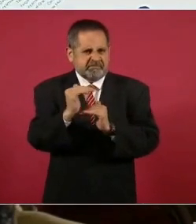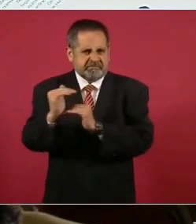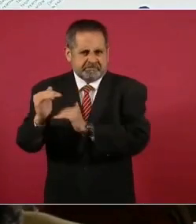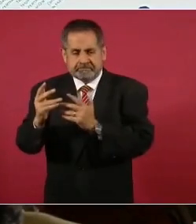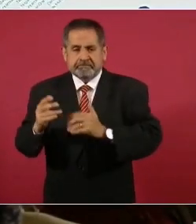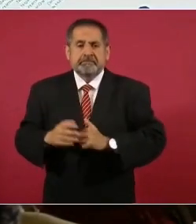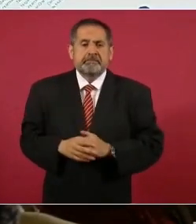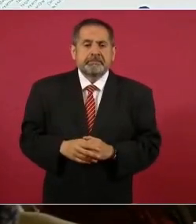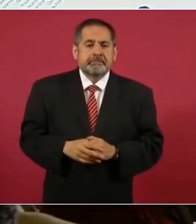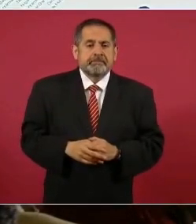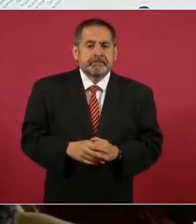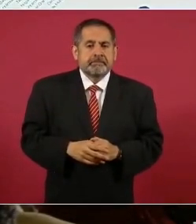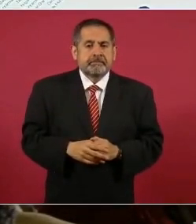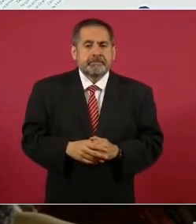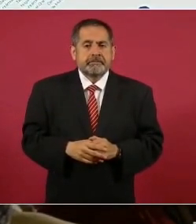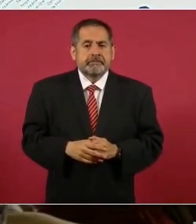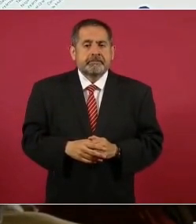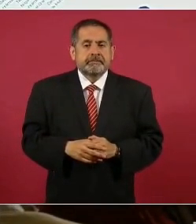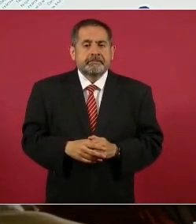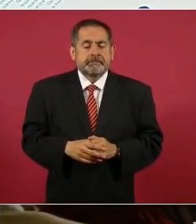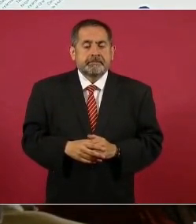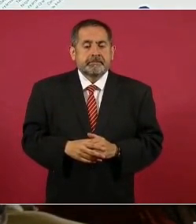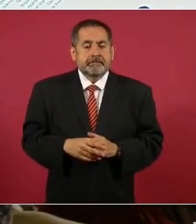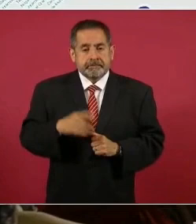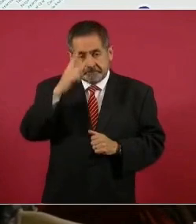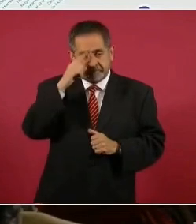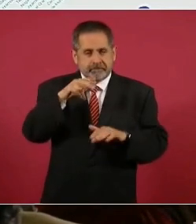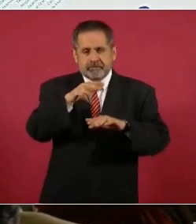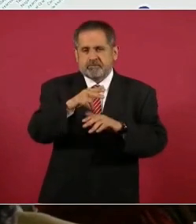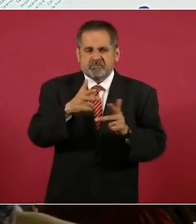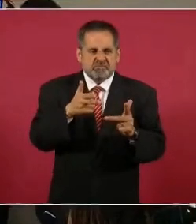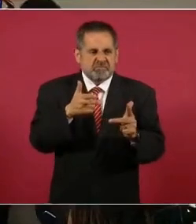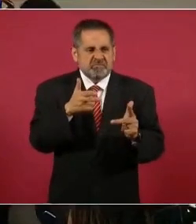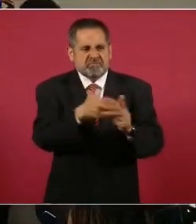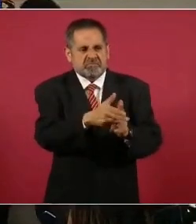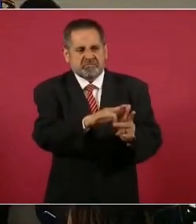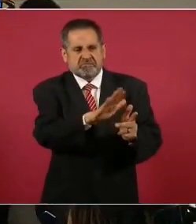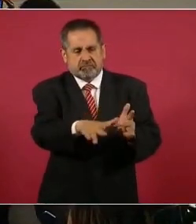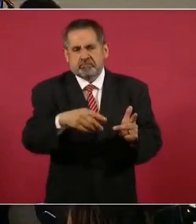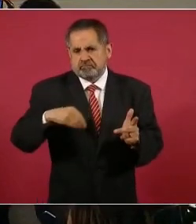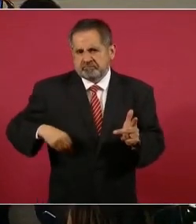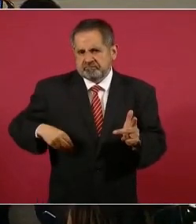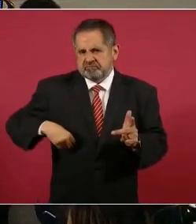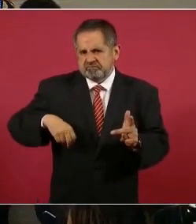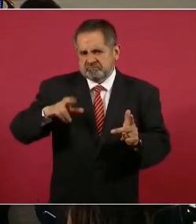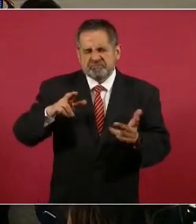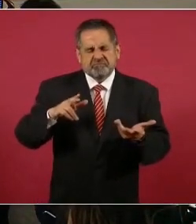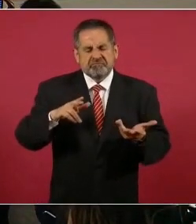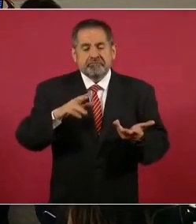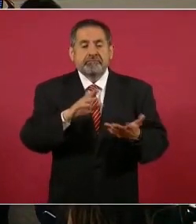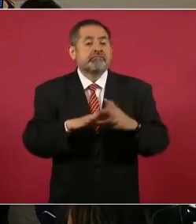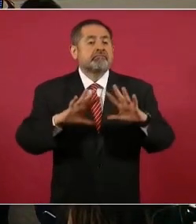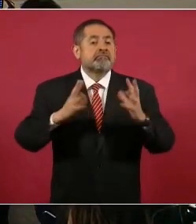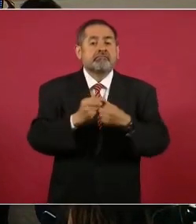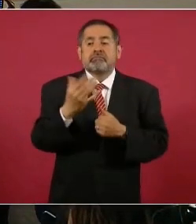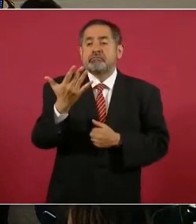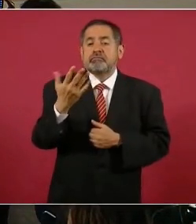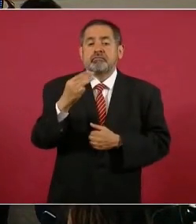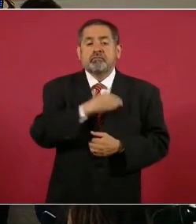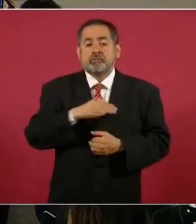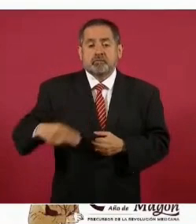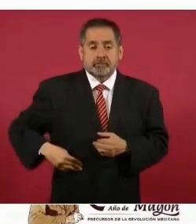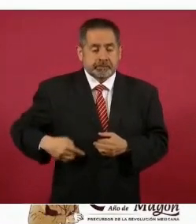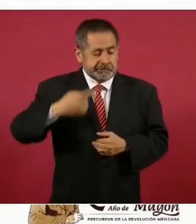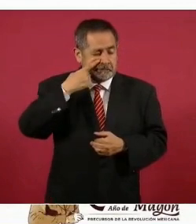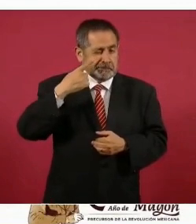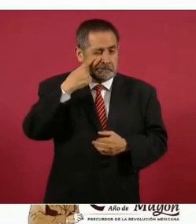y para el homicidio dolosos en los 50 municipios prioritarios en donde se